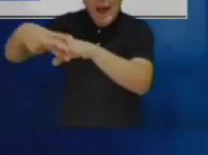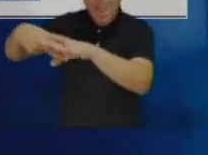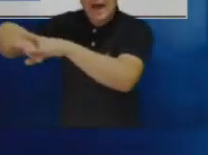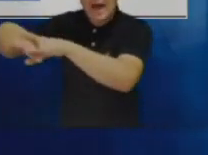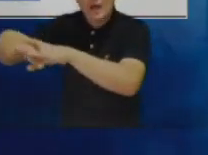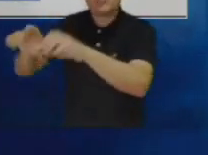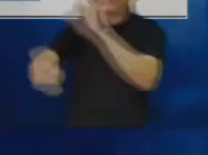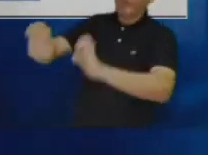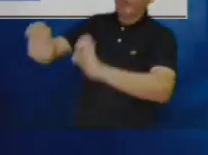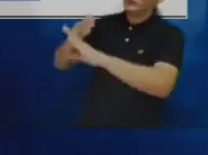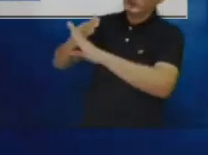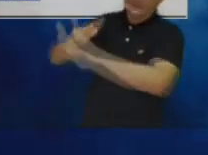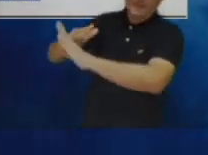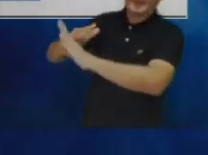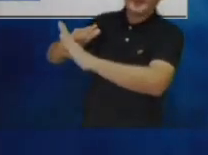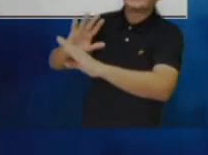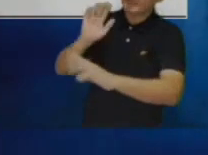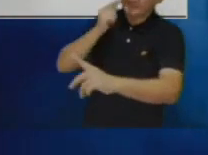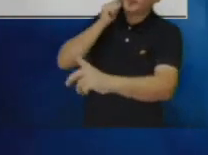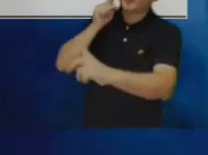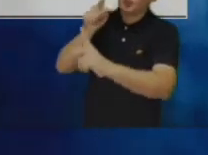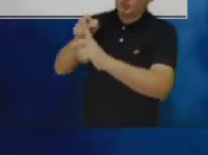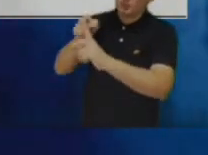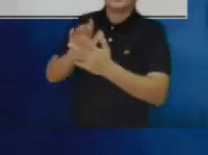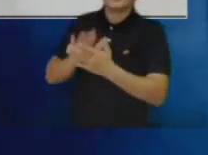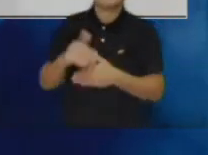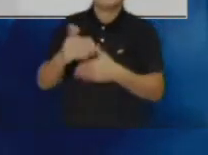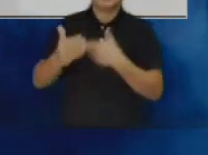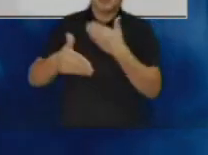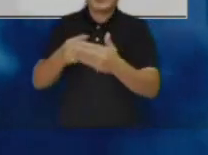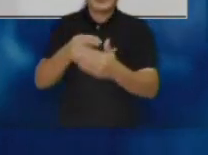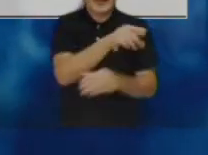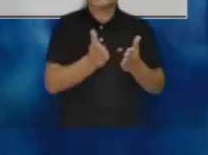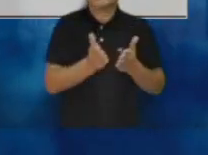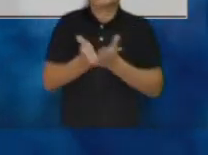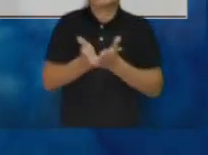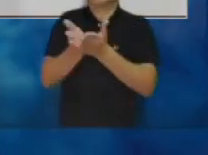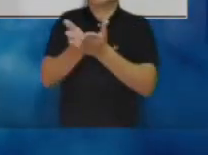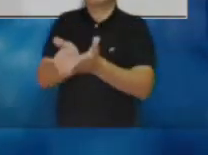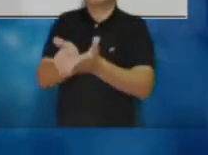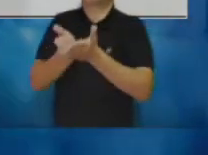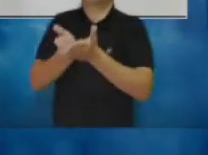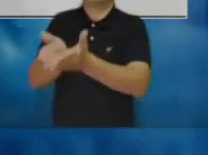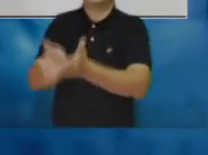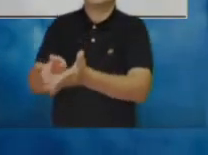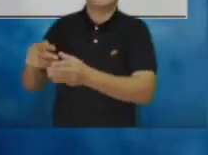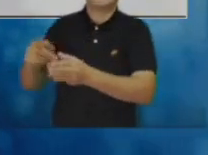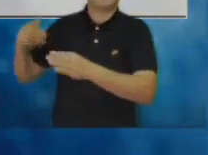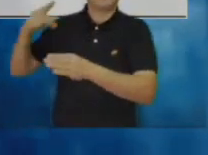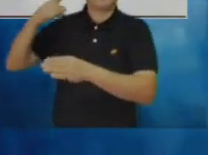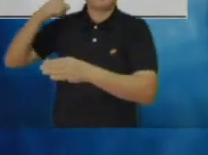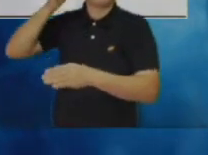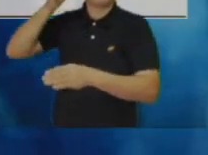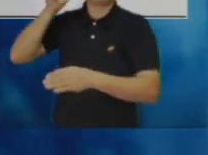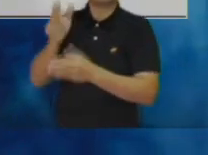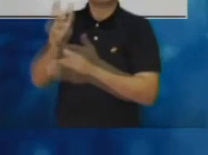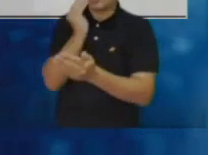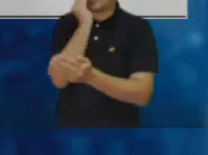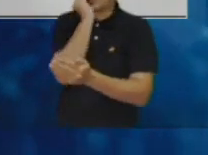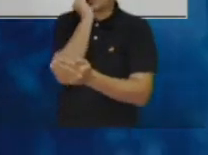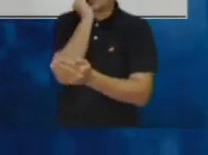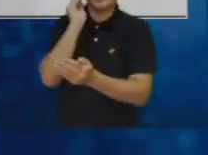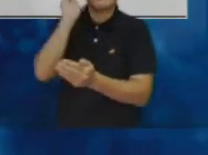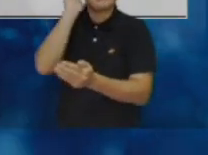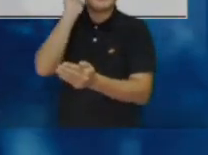las embarcaciones, para dar más seguridad a la navegación. Y el